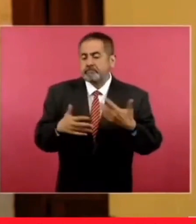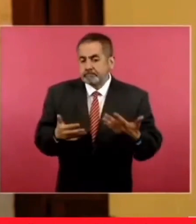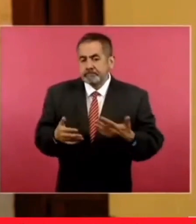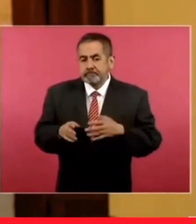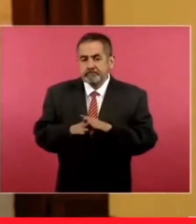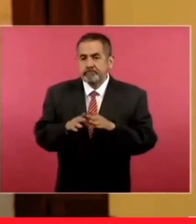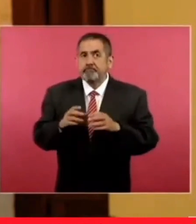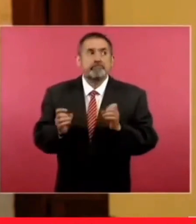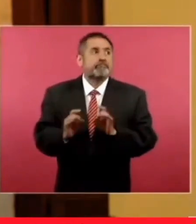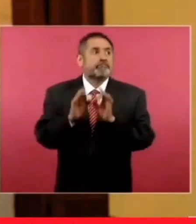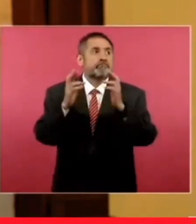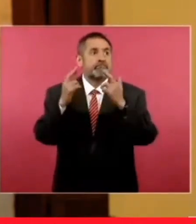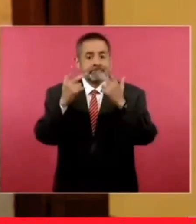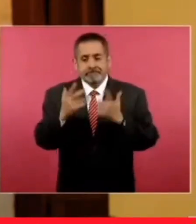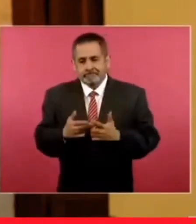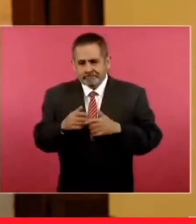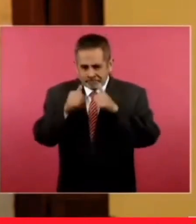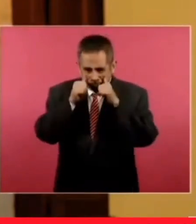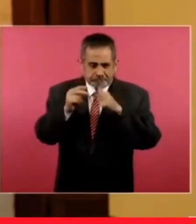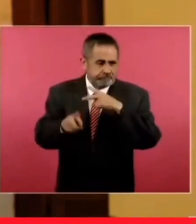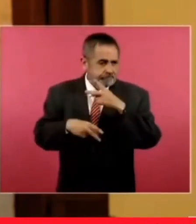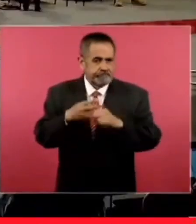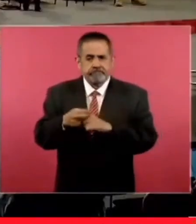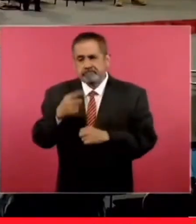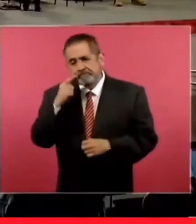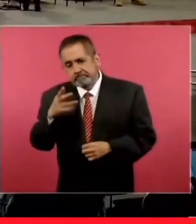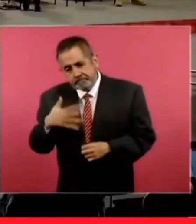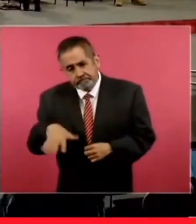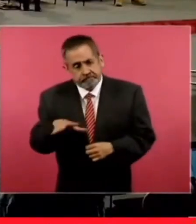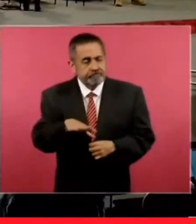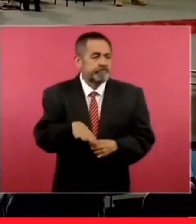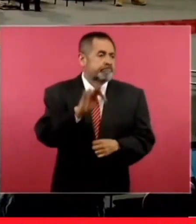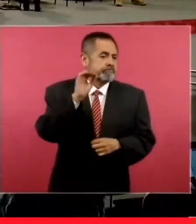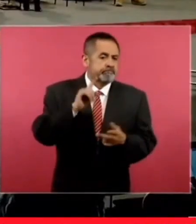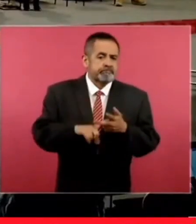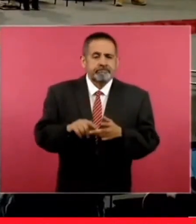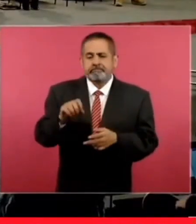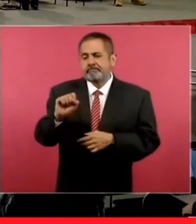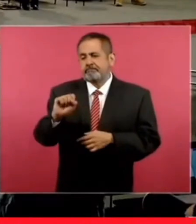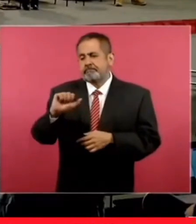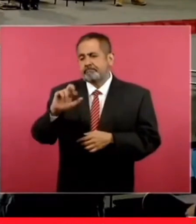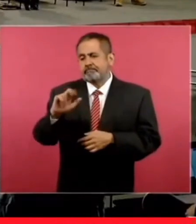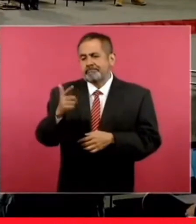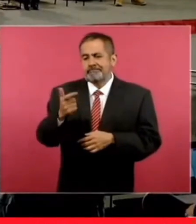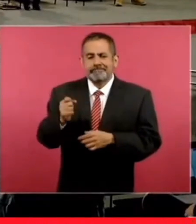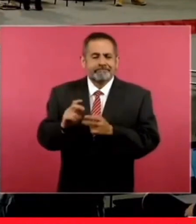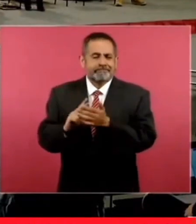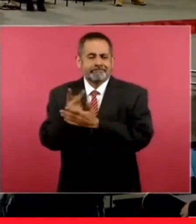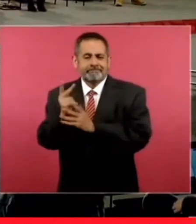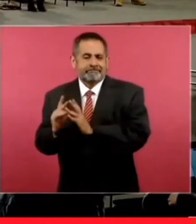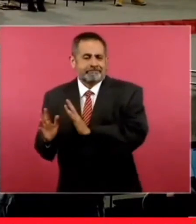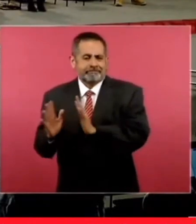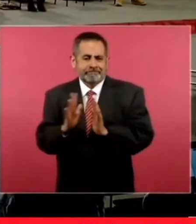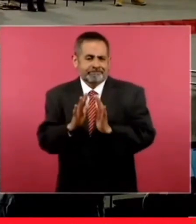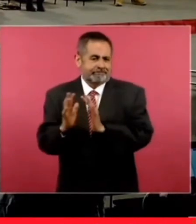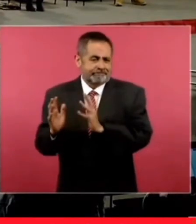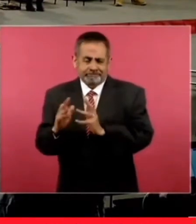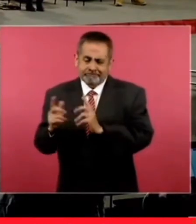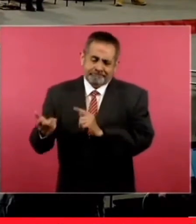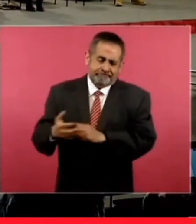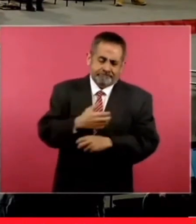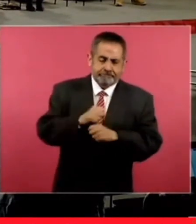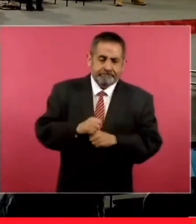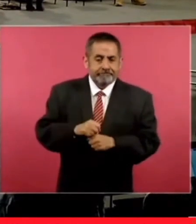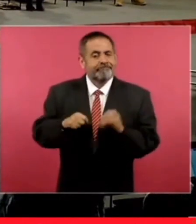atención a desastres operaciones de búsqueda y rescate operación sargazo y lista en estas 14 misiones